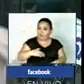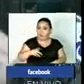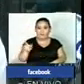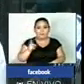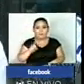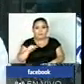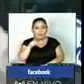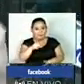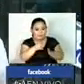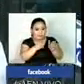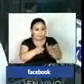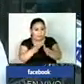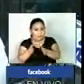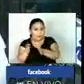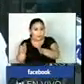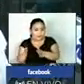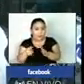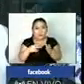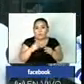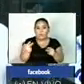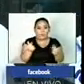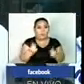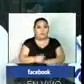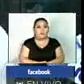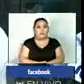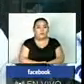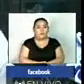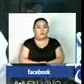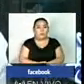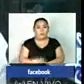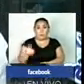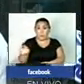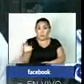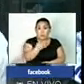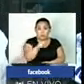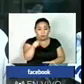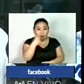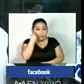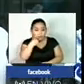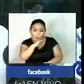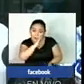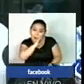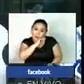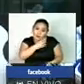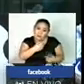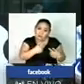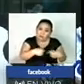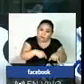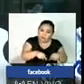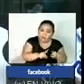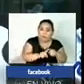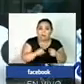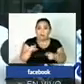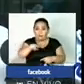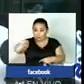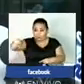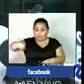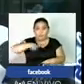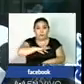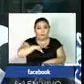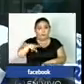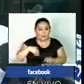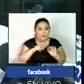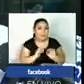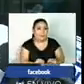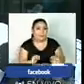una serie de procedimientos que se tienen que seguir. A las personas que tienen enfermedades crónicas, a las familias que están con